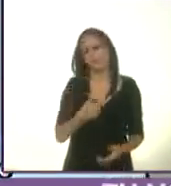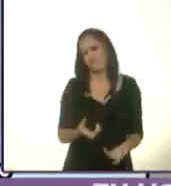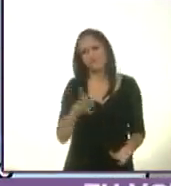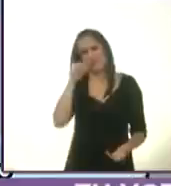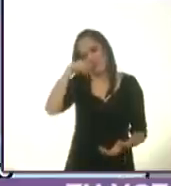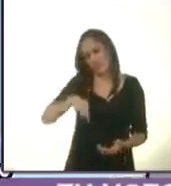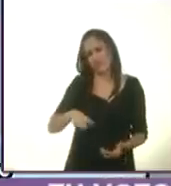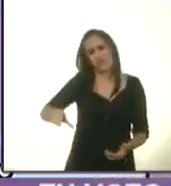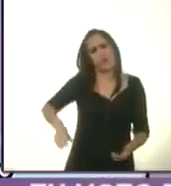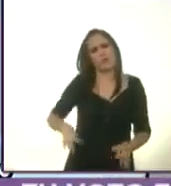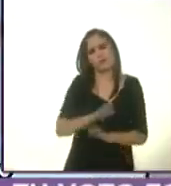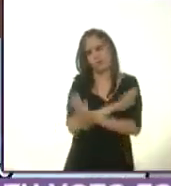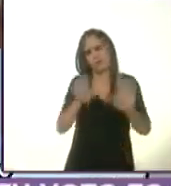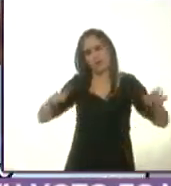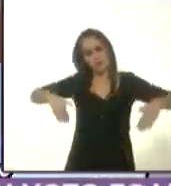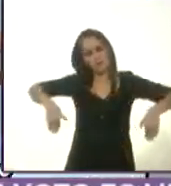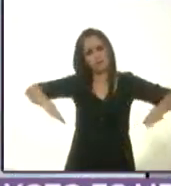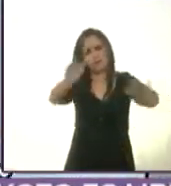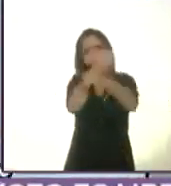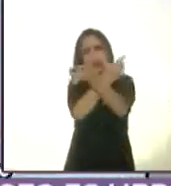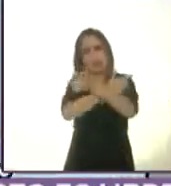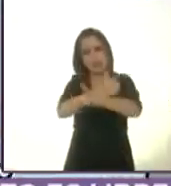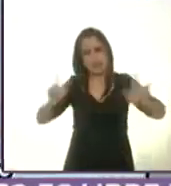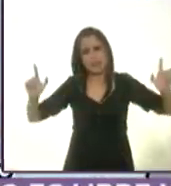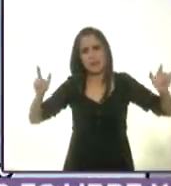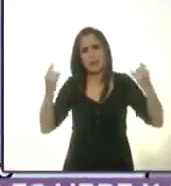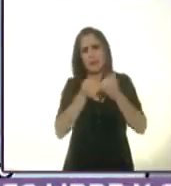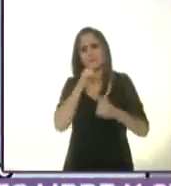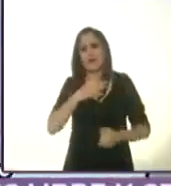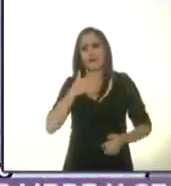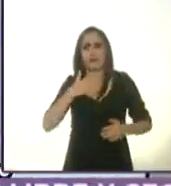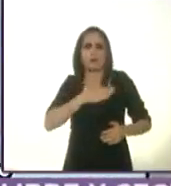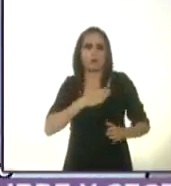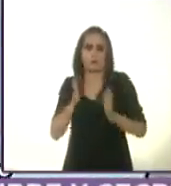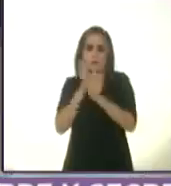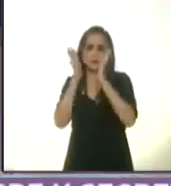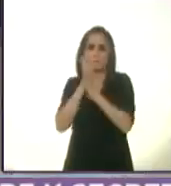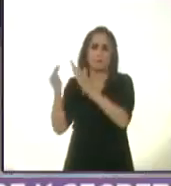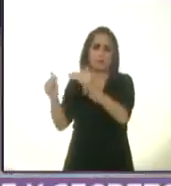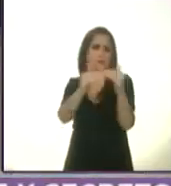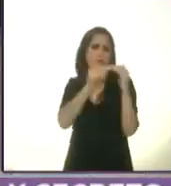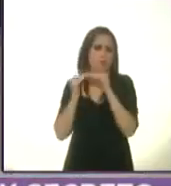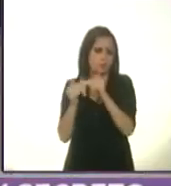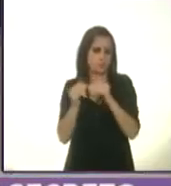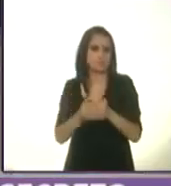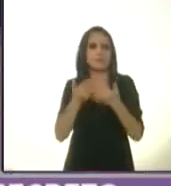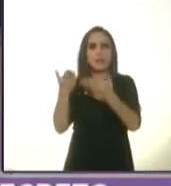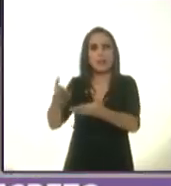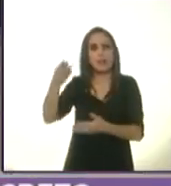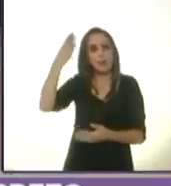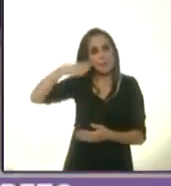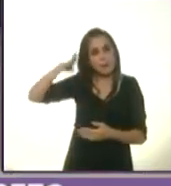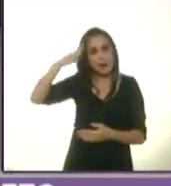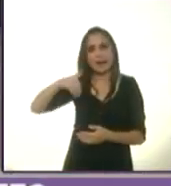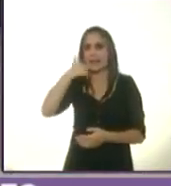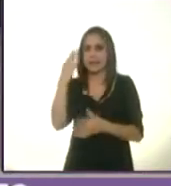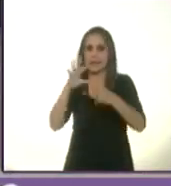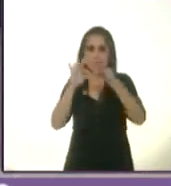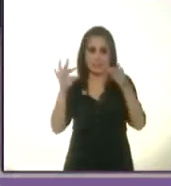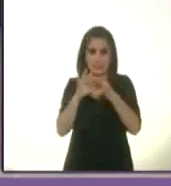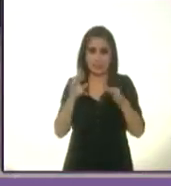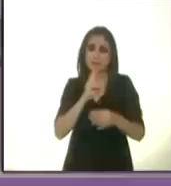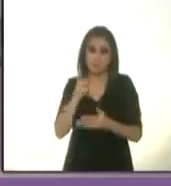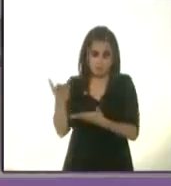vamos a restaurar las libertades y vamos a restaurar la democracia alejandra barrales quiere hacer uso de la palabra por alusiones